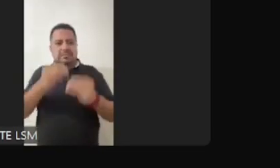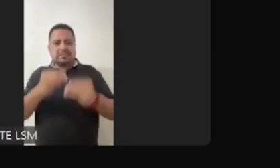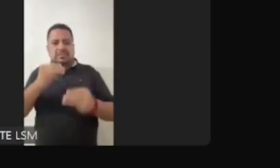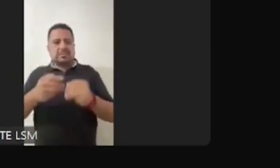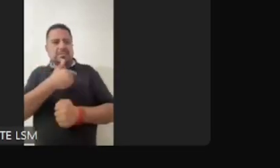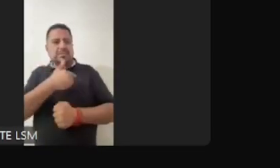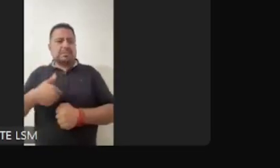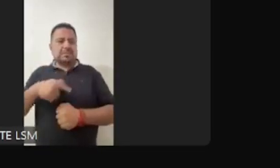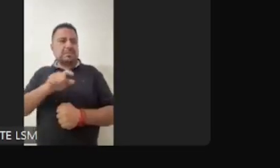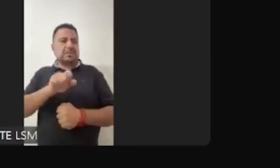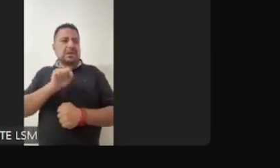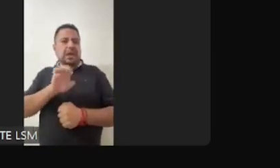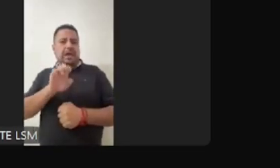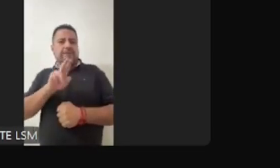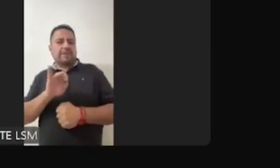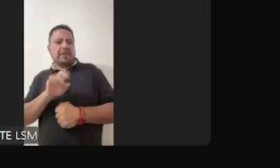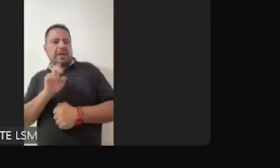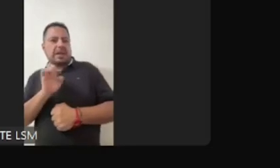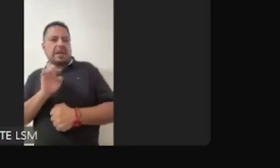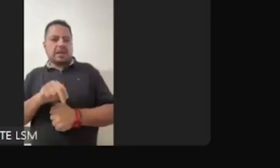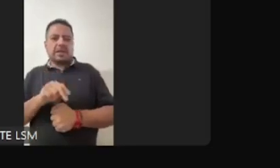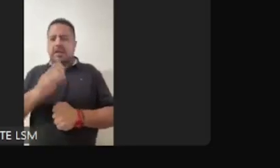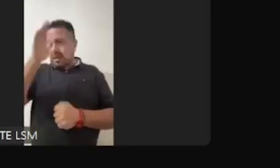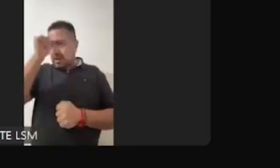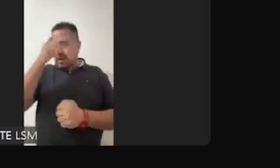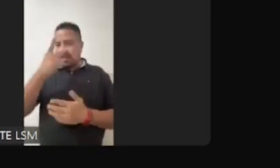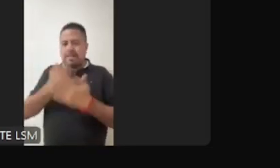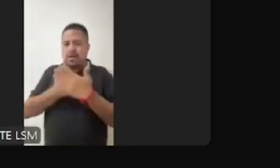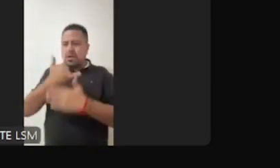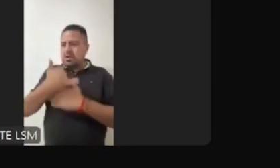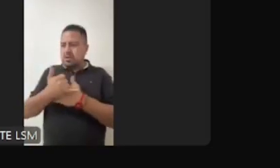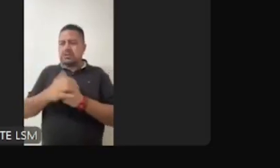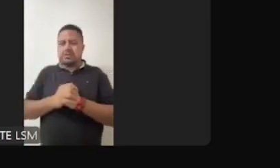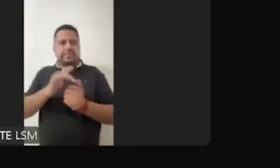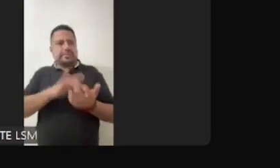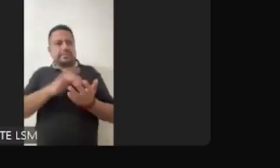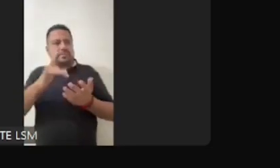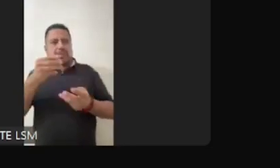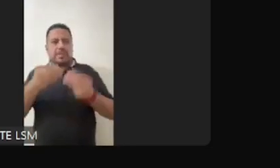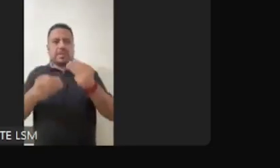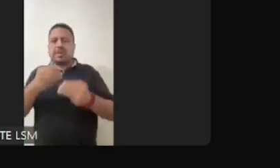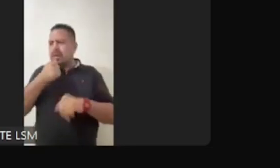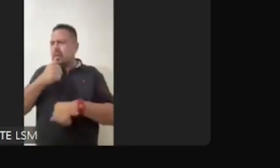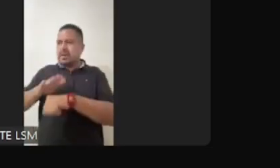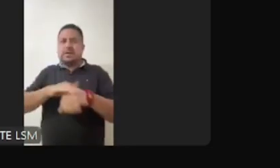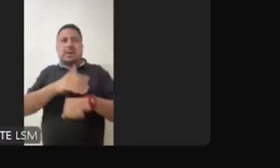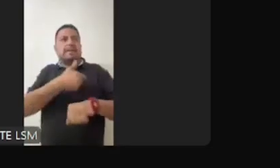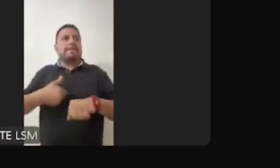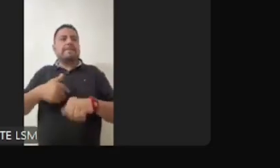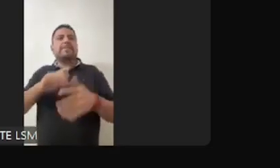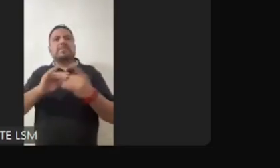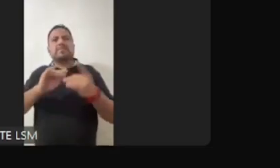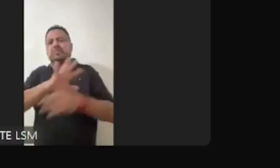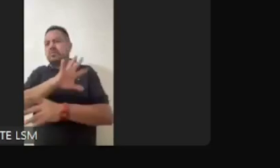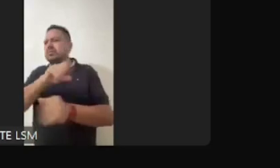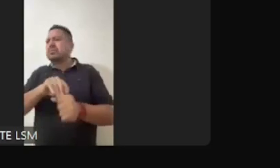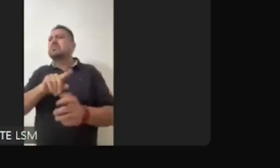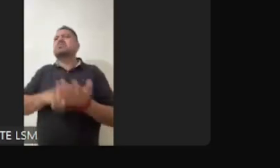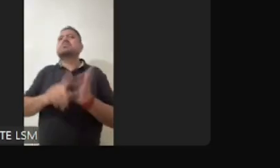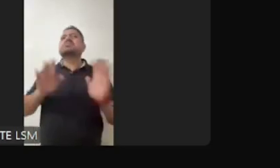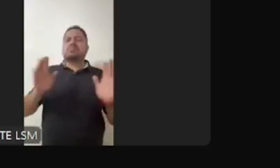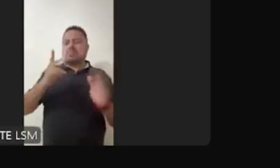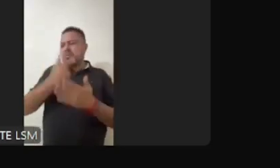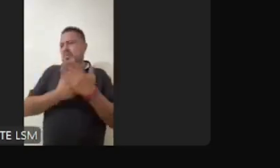ponente belinn Rodríguez chinol a favor de los proyectos Gracias magistrada magistrada presidenta magistrada magistrado